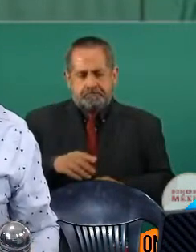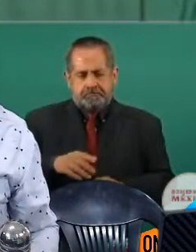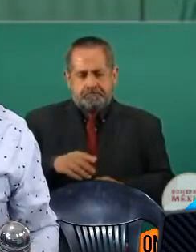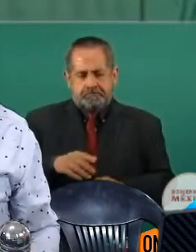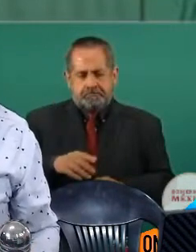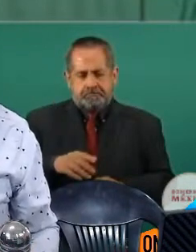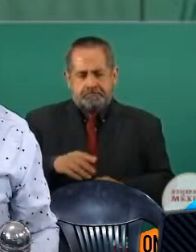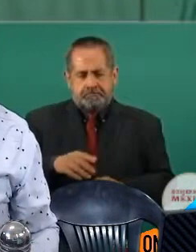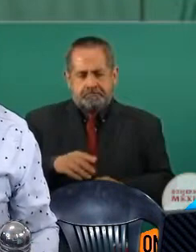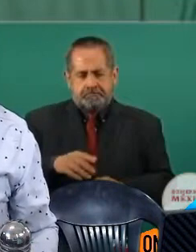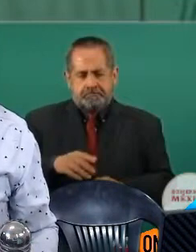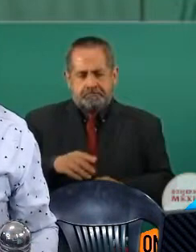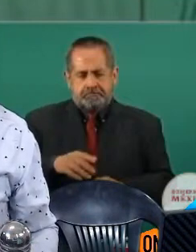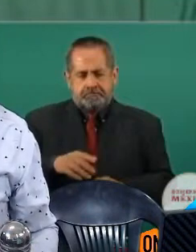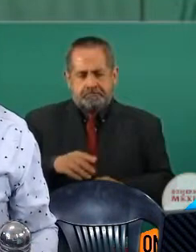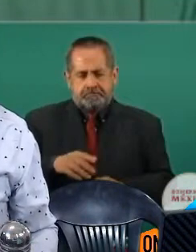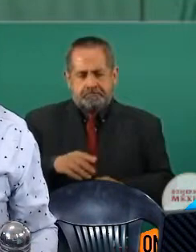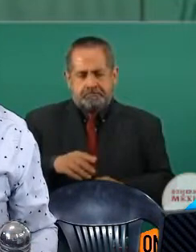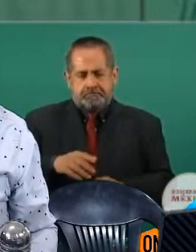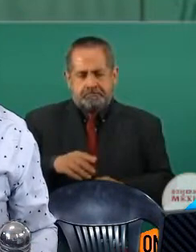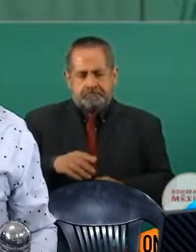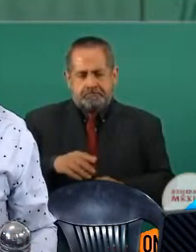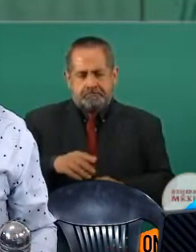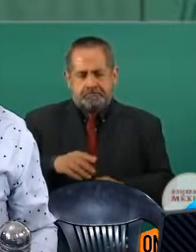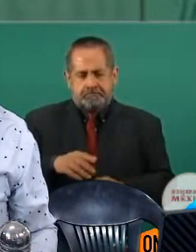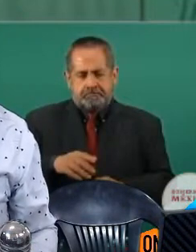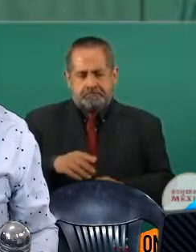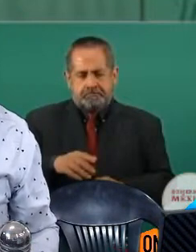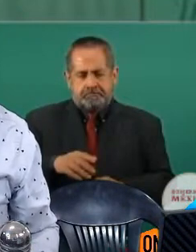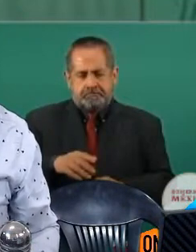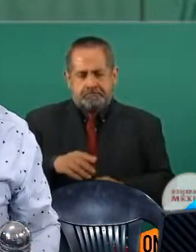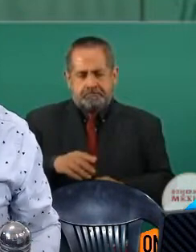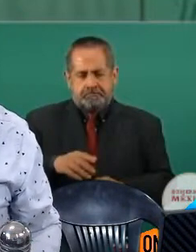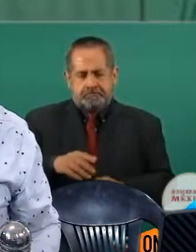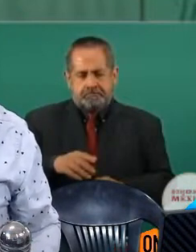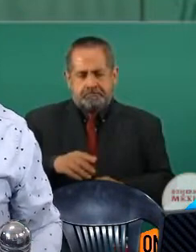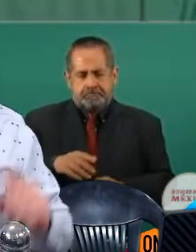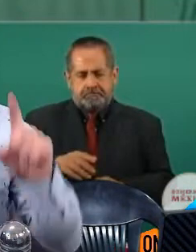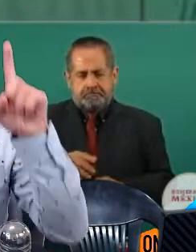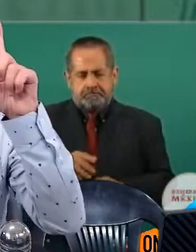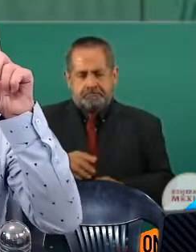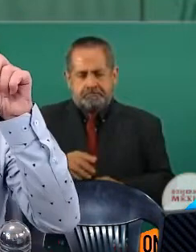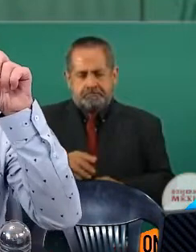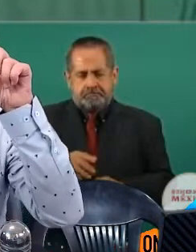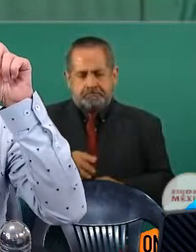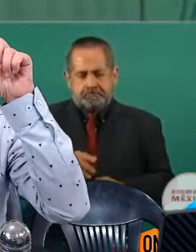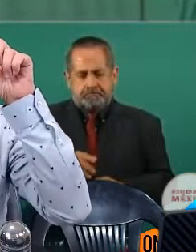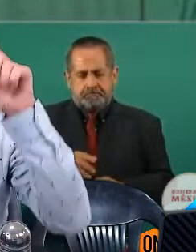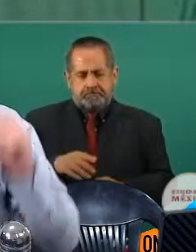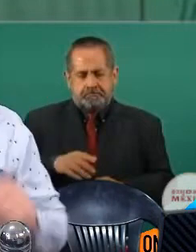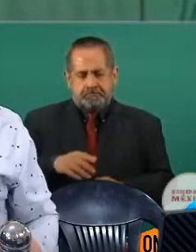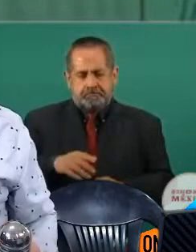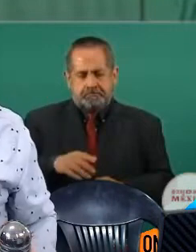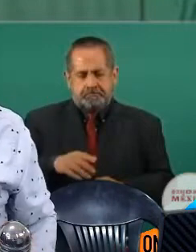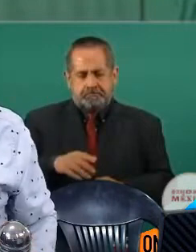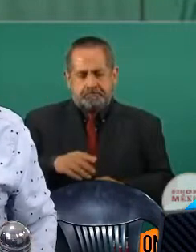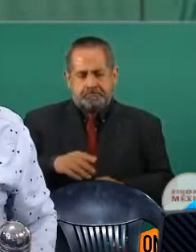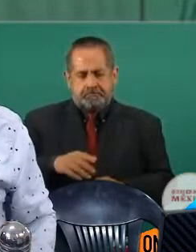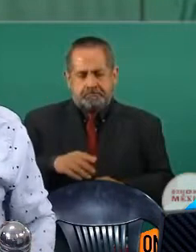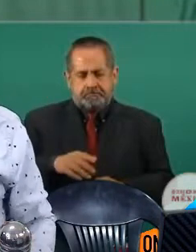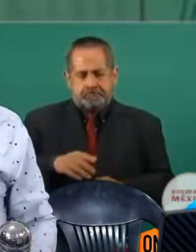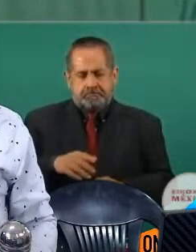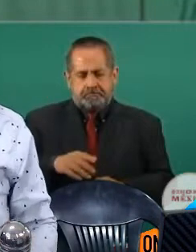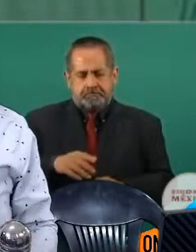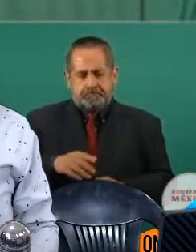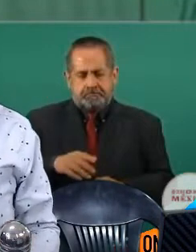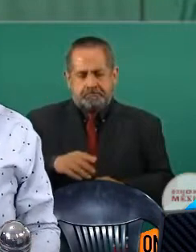fácilmente, porque es él el que todos los días, como los mexicanos somos de mente